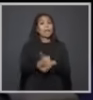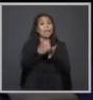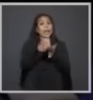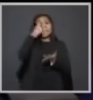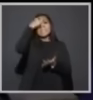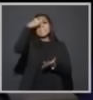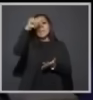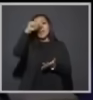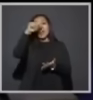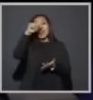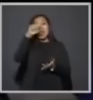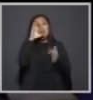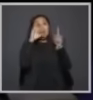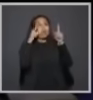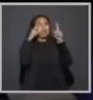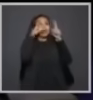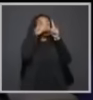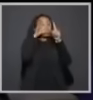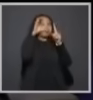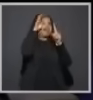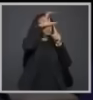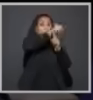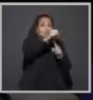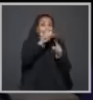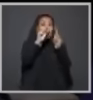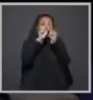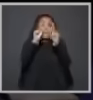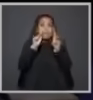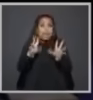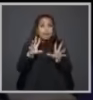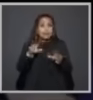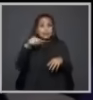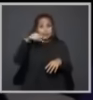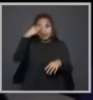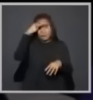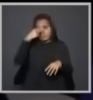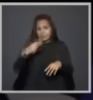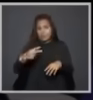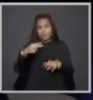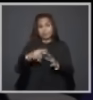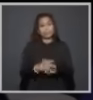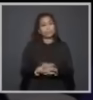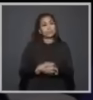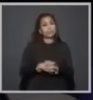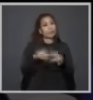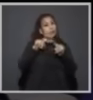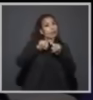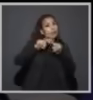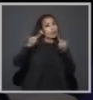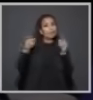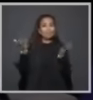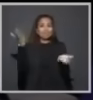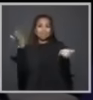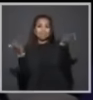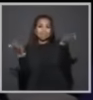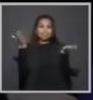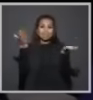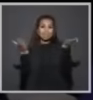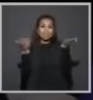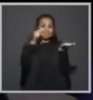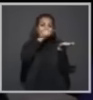la tranquilidad en el país. Una diferencia entre los que gobiernan